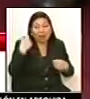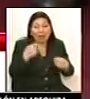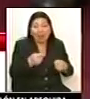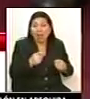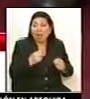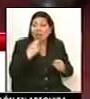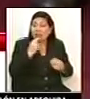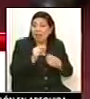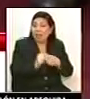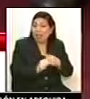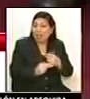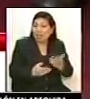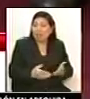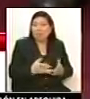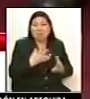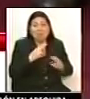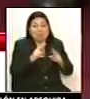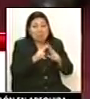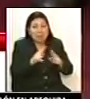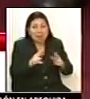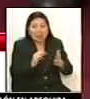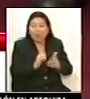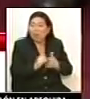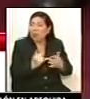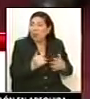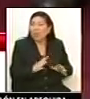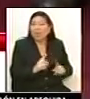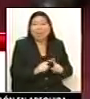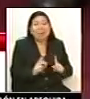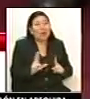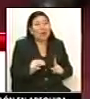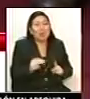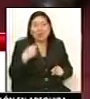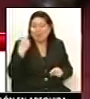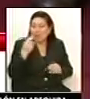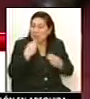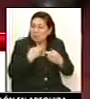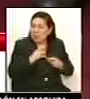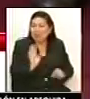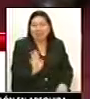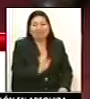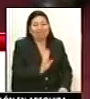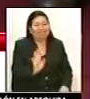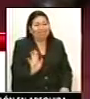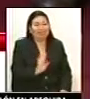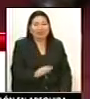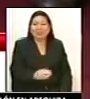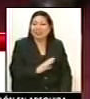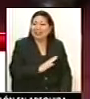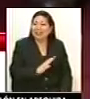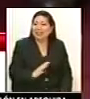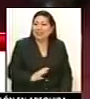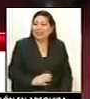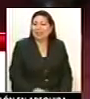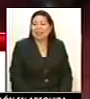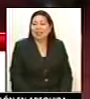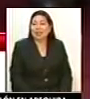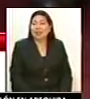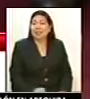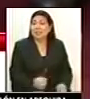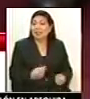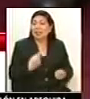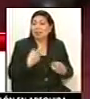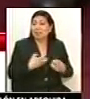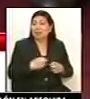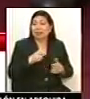es su Mamá Noel, su Papá Noel, lo que sea, pero no es una política pública, no es una política de Estado. Y si vamos a